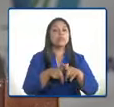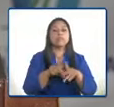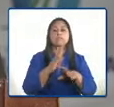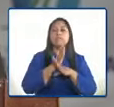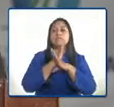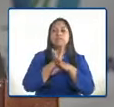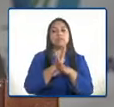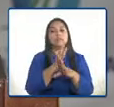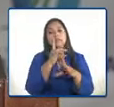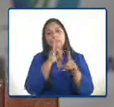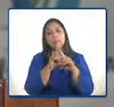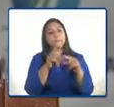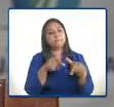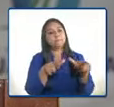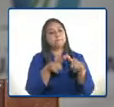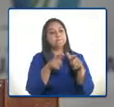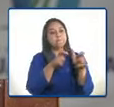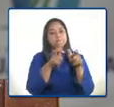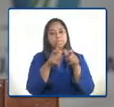un ambiente controlado.